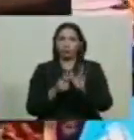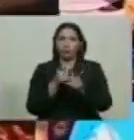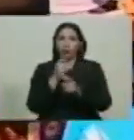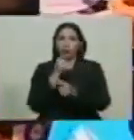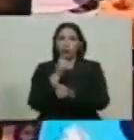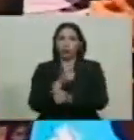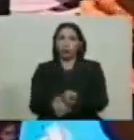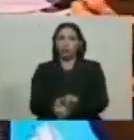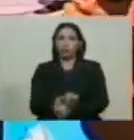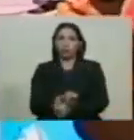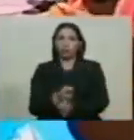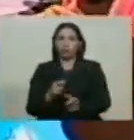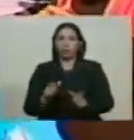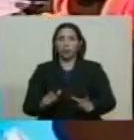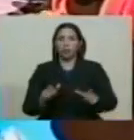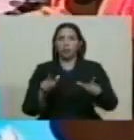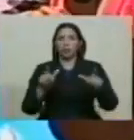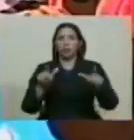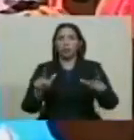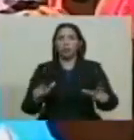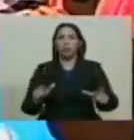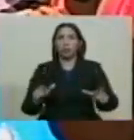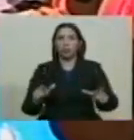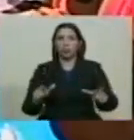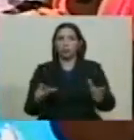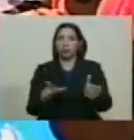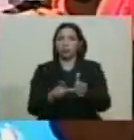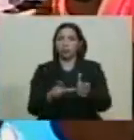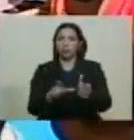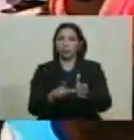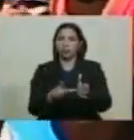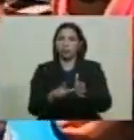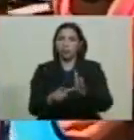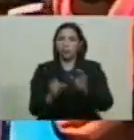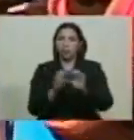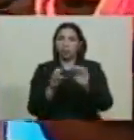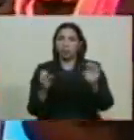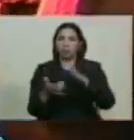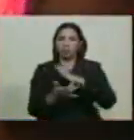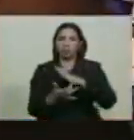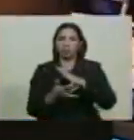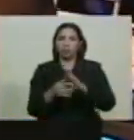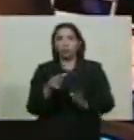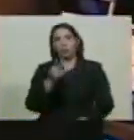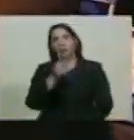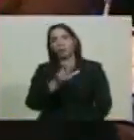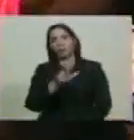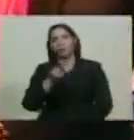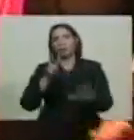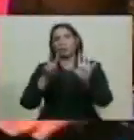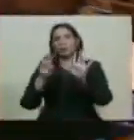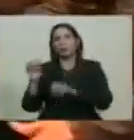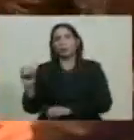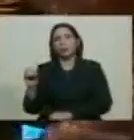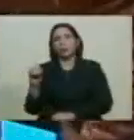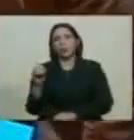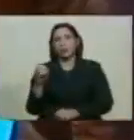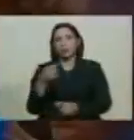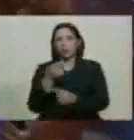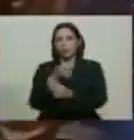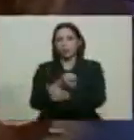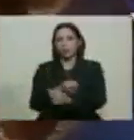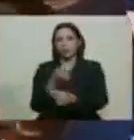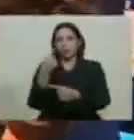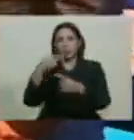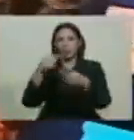confiere el título de bachilleres en educación técnica a más de 360 graduandos de distintas partes del